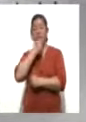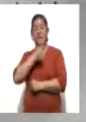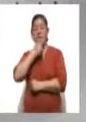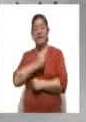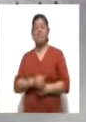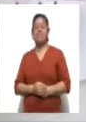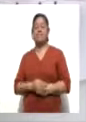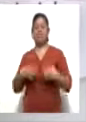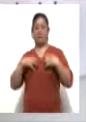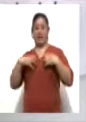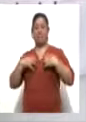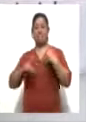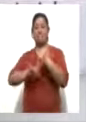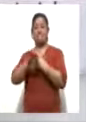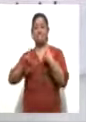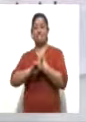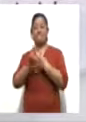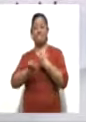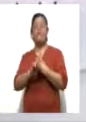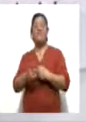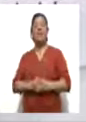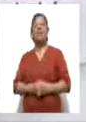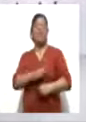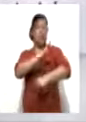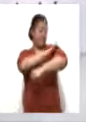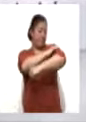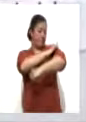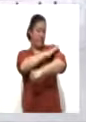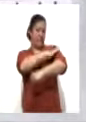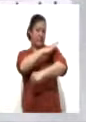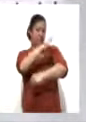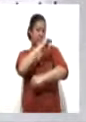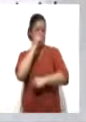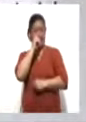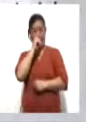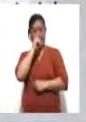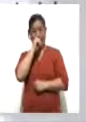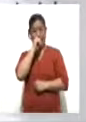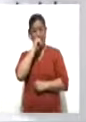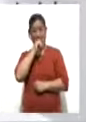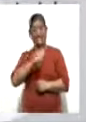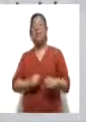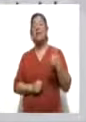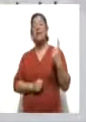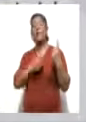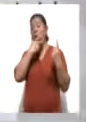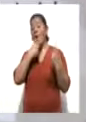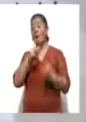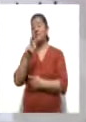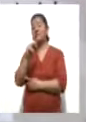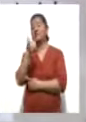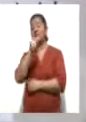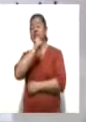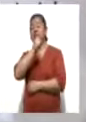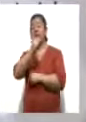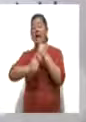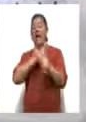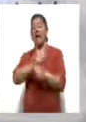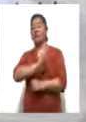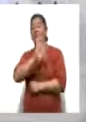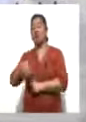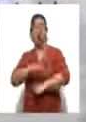enfermedad pulmonar obstructiva crónica e hipertensión arterial sistémica y un masculino de 86 años con hipertensión